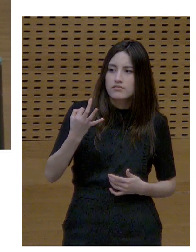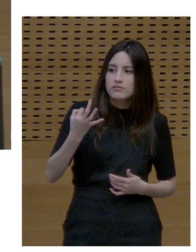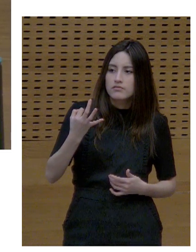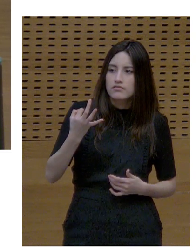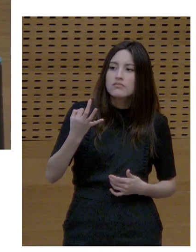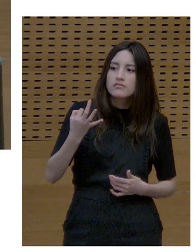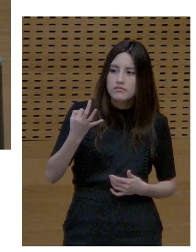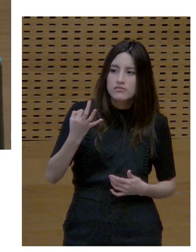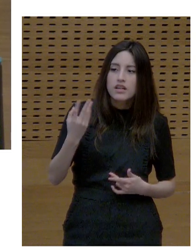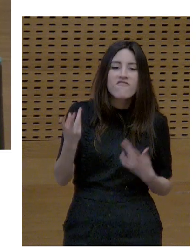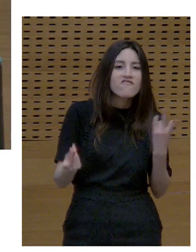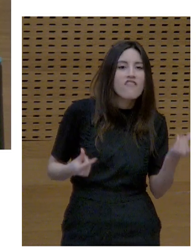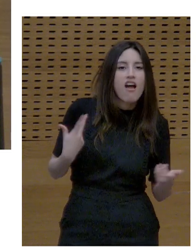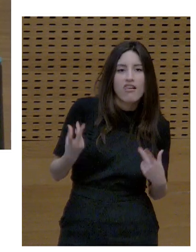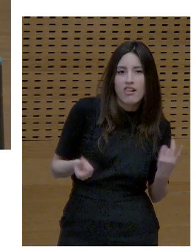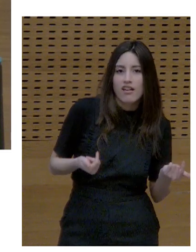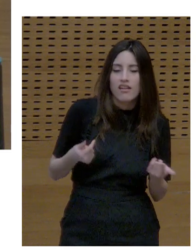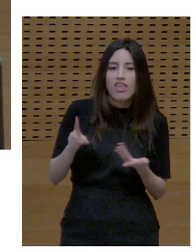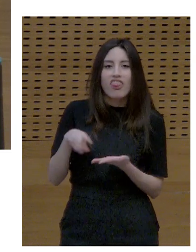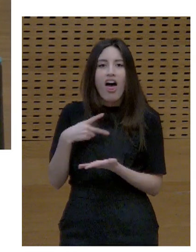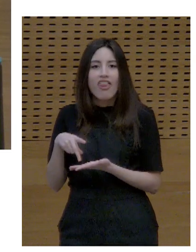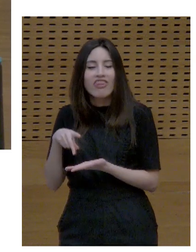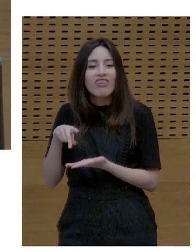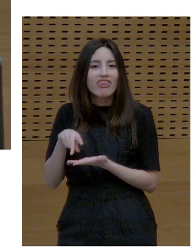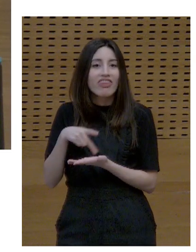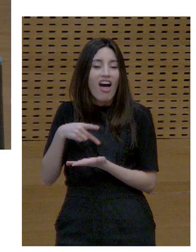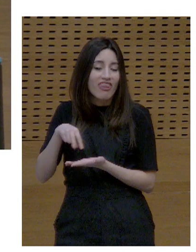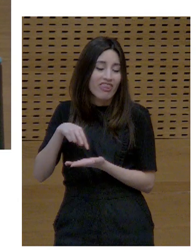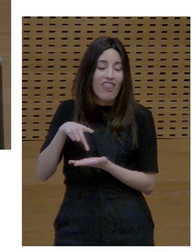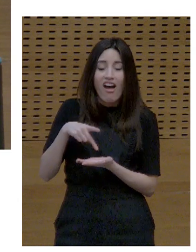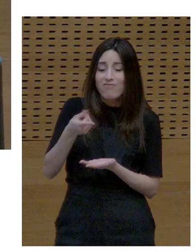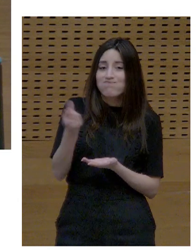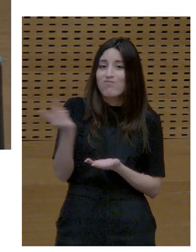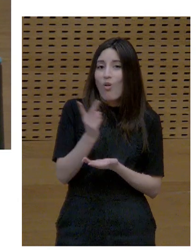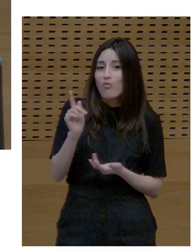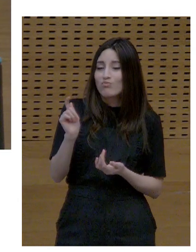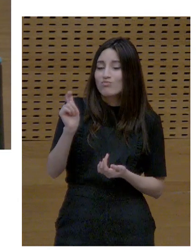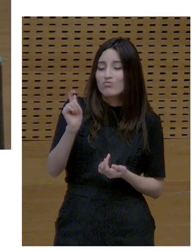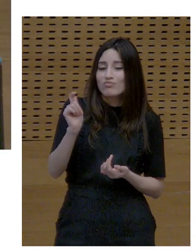triunfa el baile y la danza para otras personas.